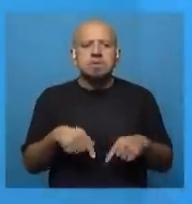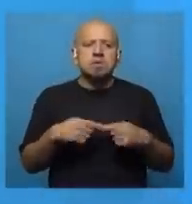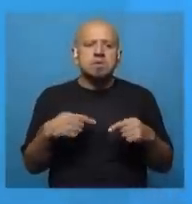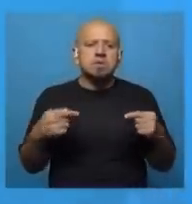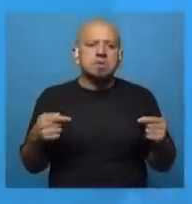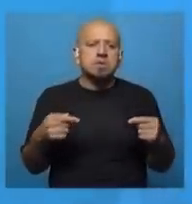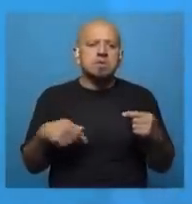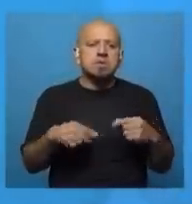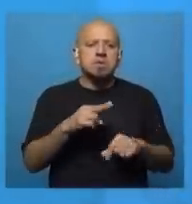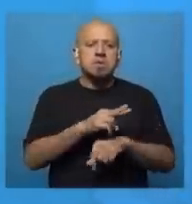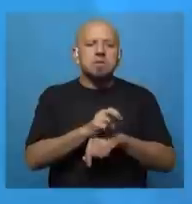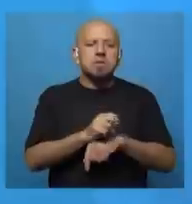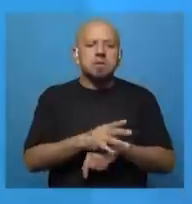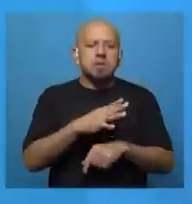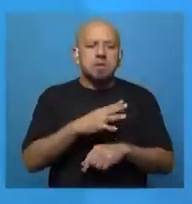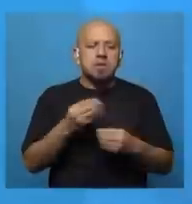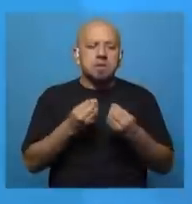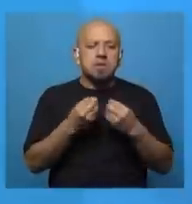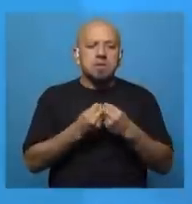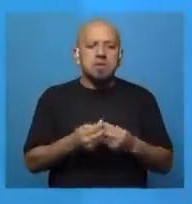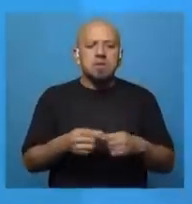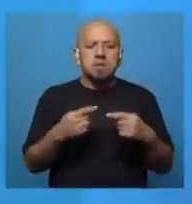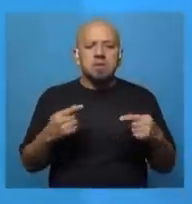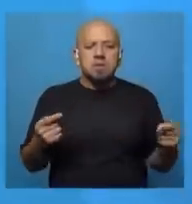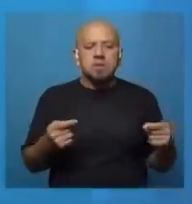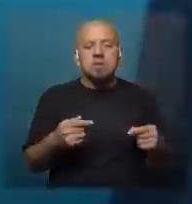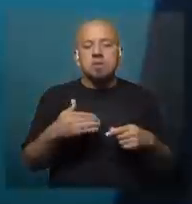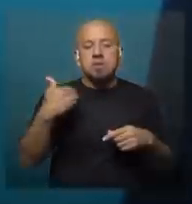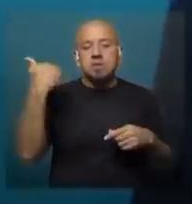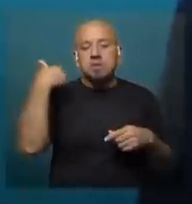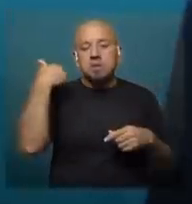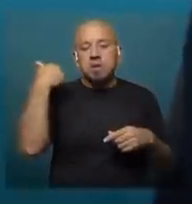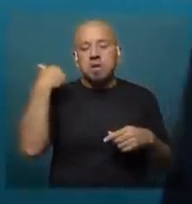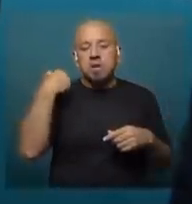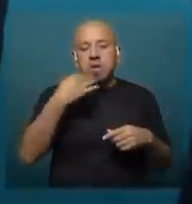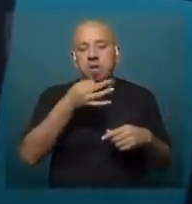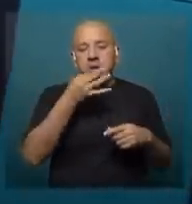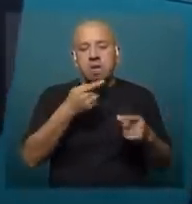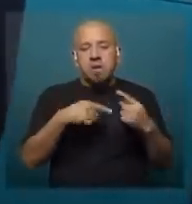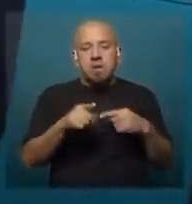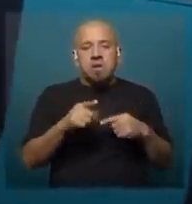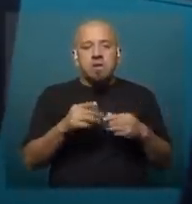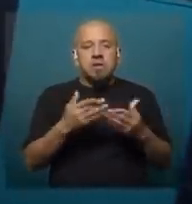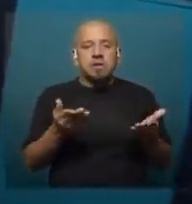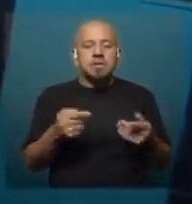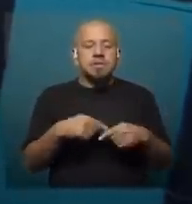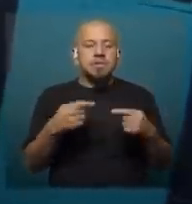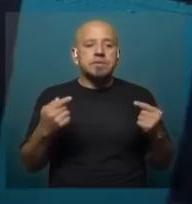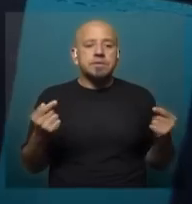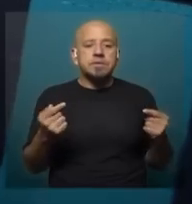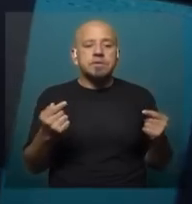este la fiscal tiene muchas cosas en el caso asesiano caso atesiano como acabamos decir es un popurrí de cosas